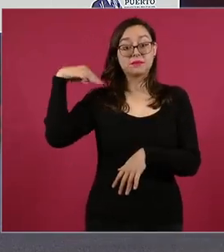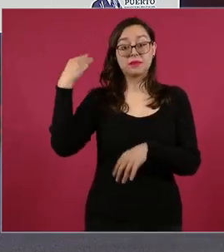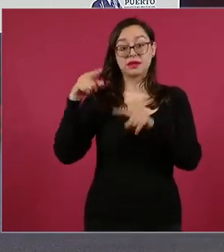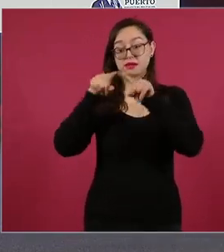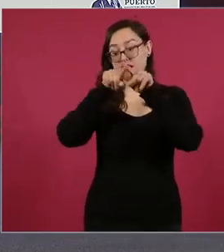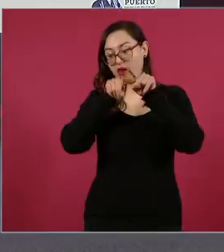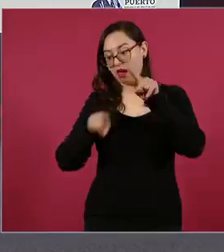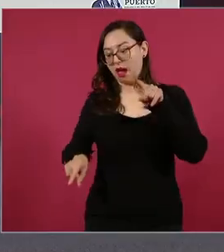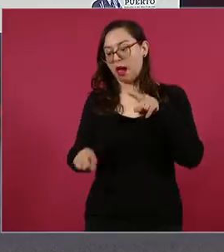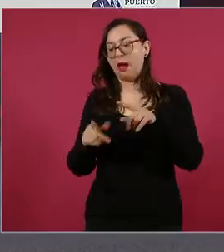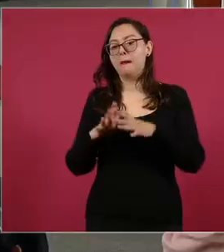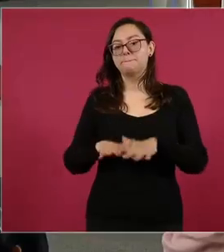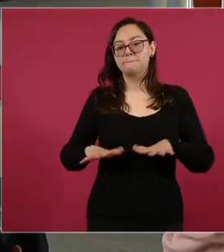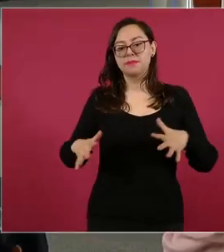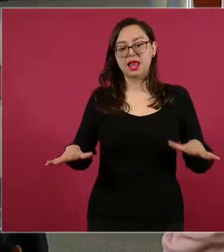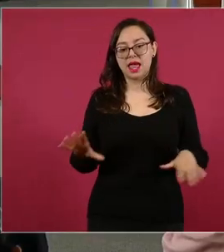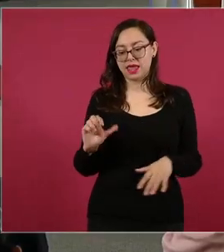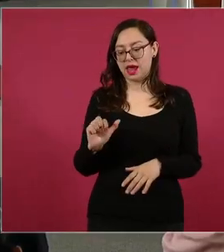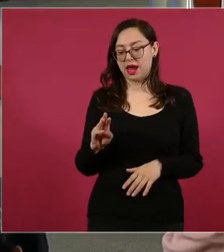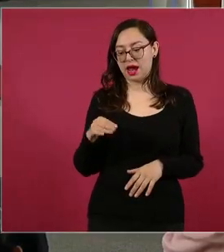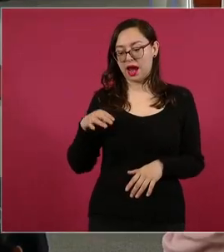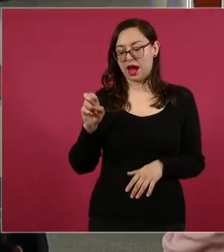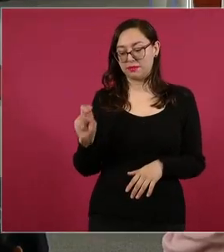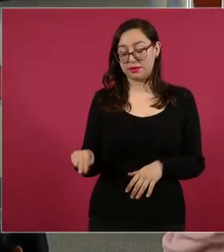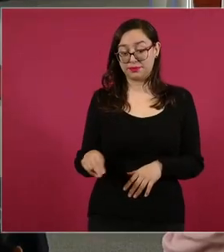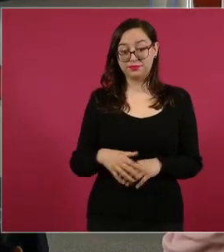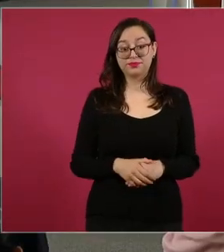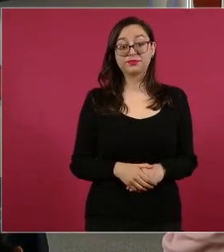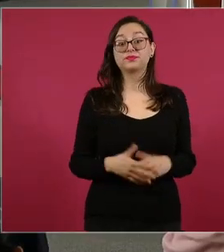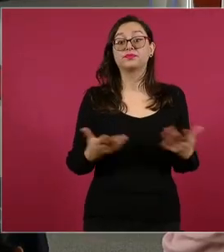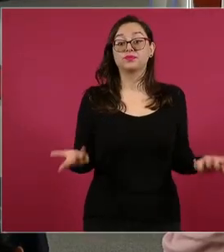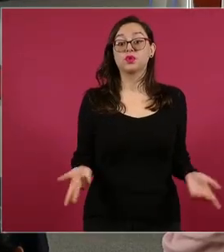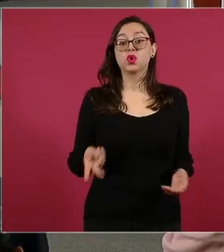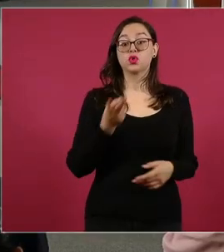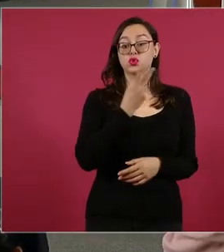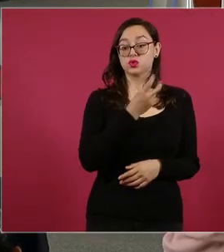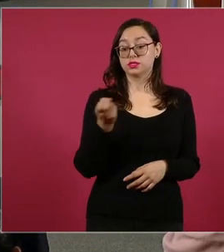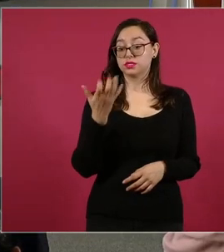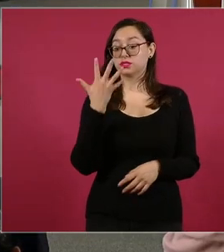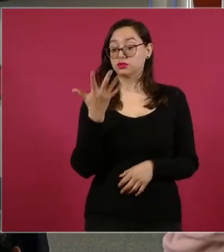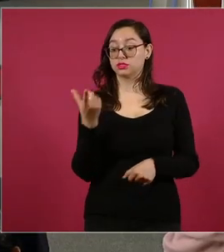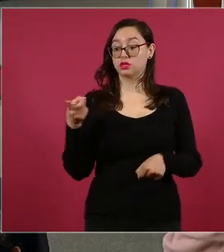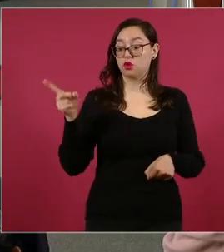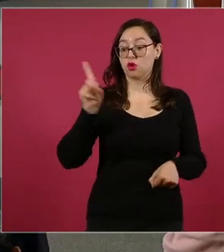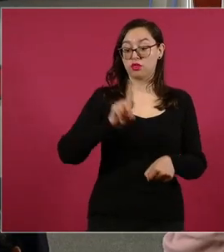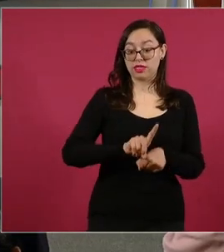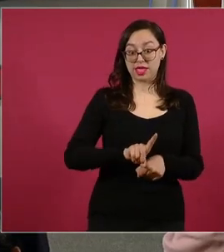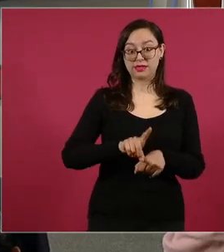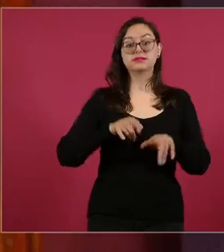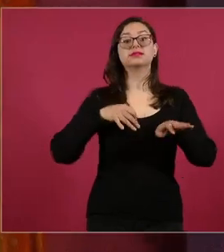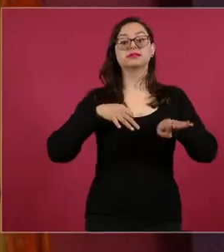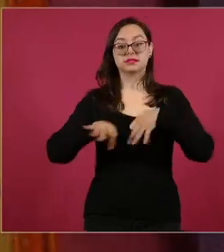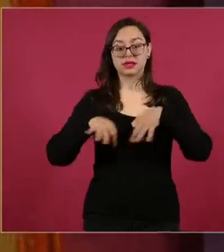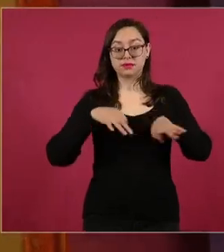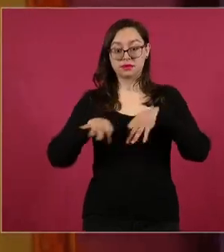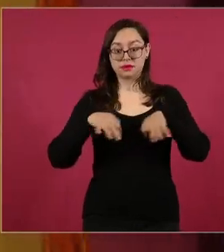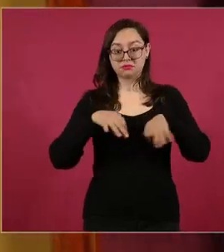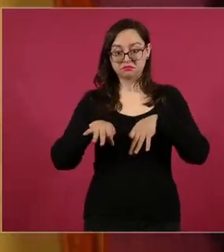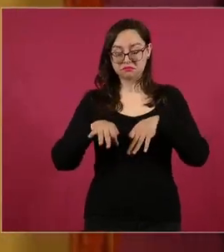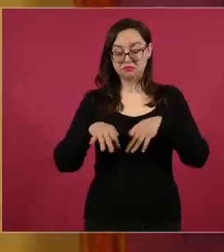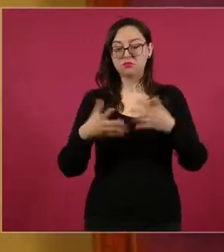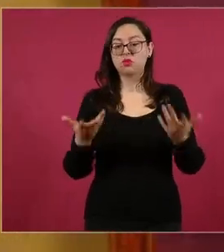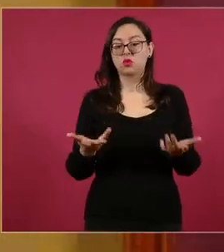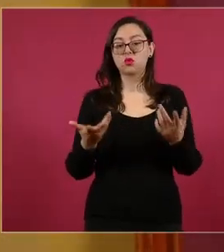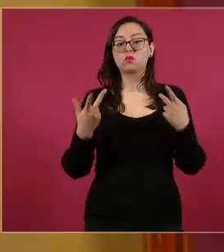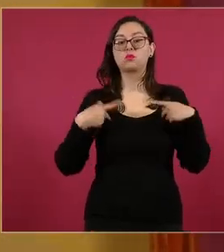Playa del Carmen. En esos 205 días de operaciones hasta el 11 de julio, como dije, hemos movido